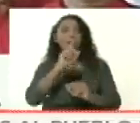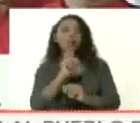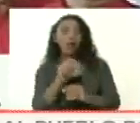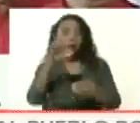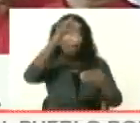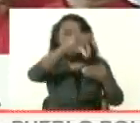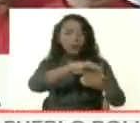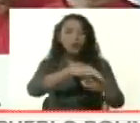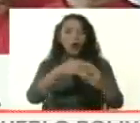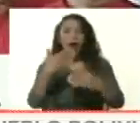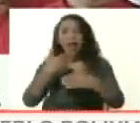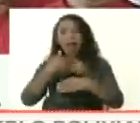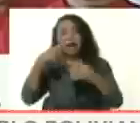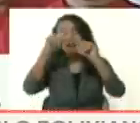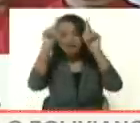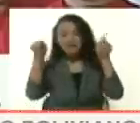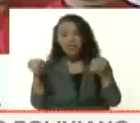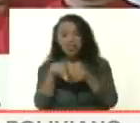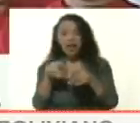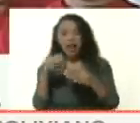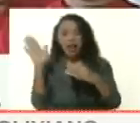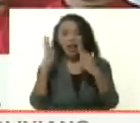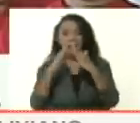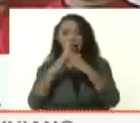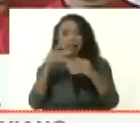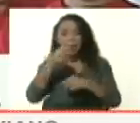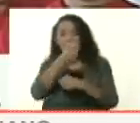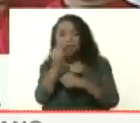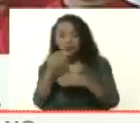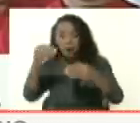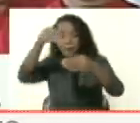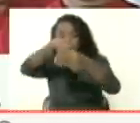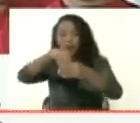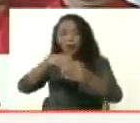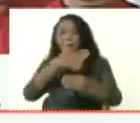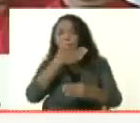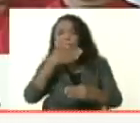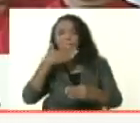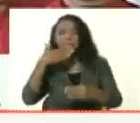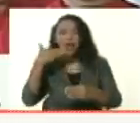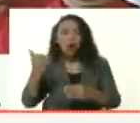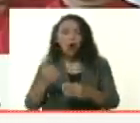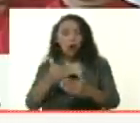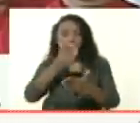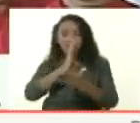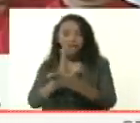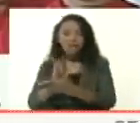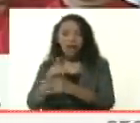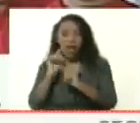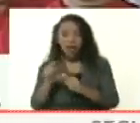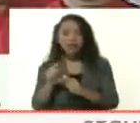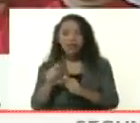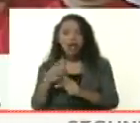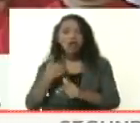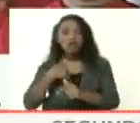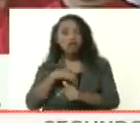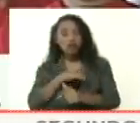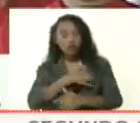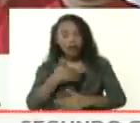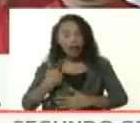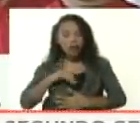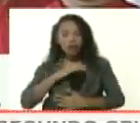en la ventana de su casa, ¿cuál es el mejor pimentón del mundo? ¿Es ese? Y nosotros tenemos que aprender a crear lo nuestro.